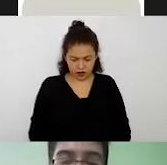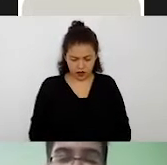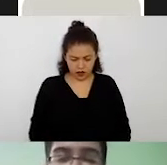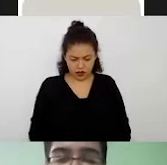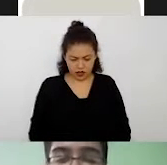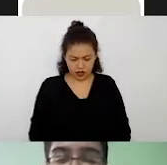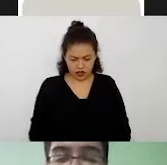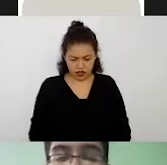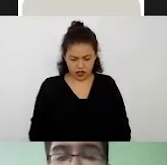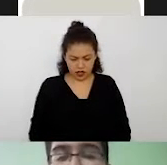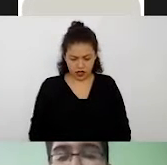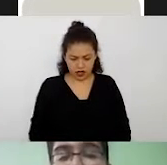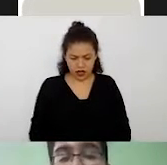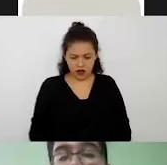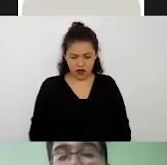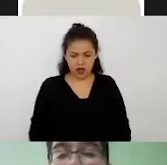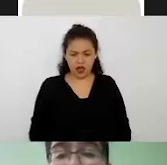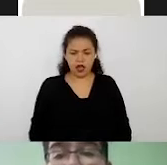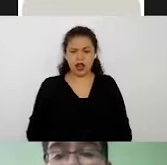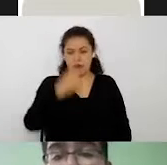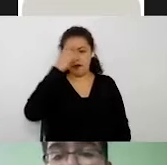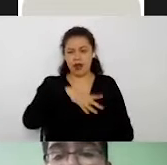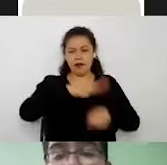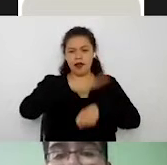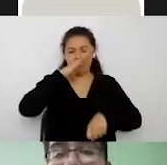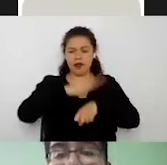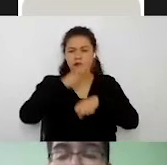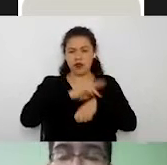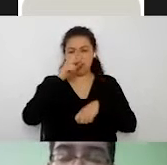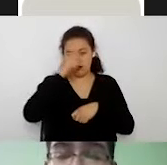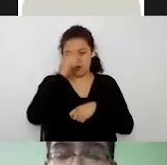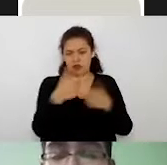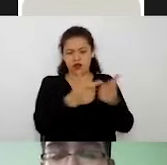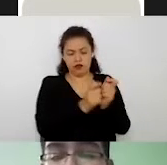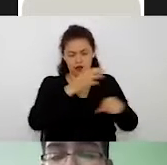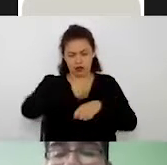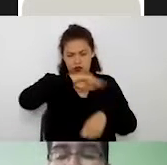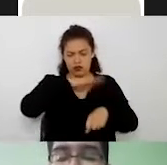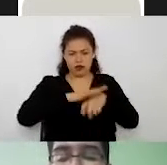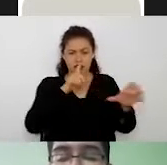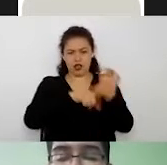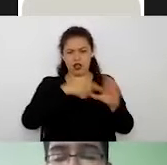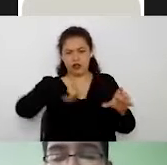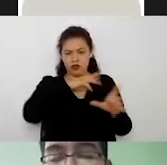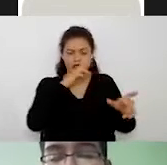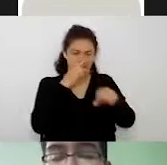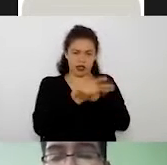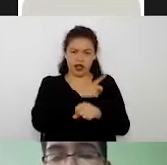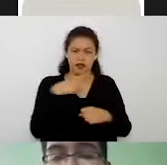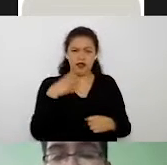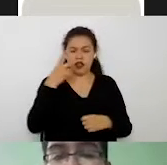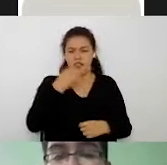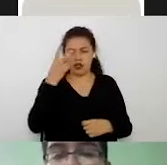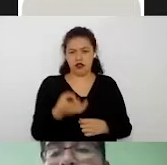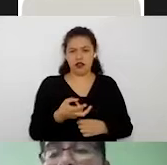ser los más aptos. Y en cuanto a la brigada de comunicación, que también tenemos una responsabilidad, justamente después de eso, lo que hicieron